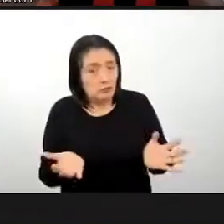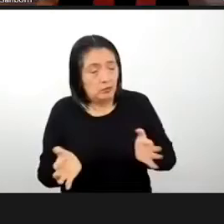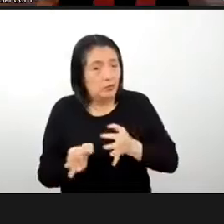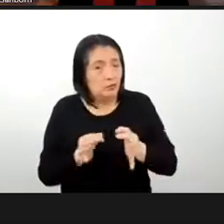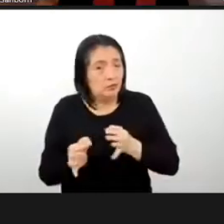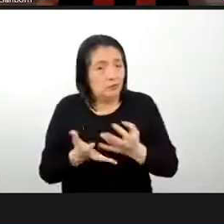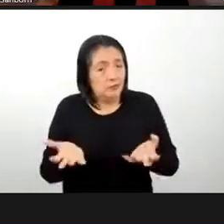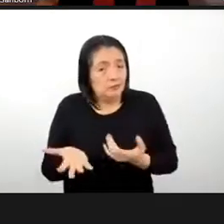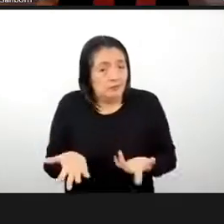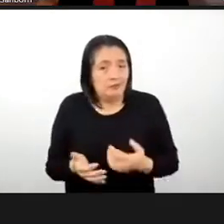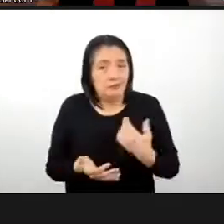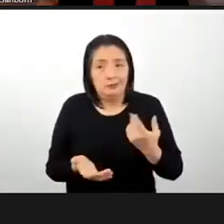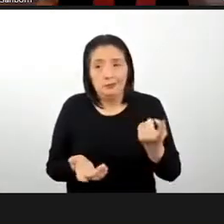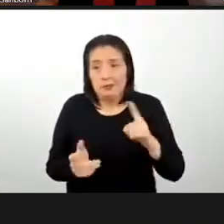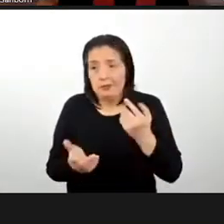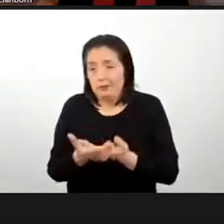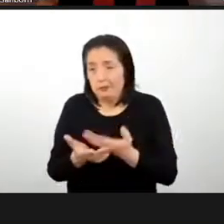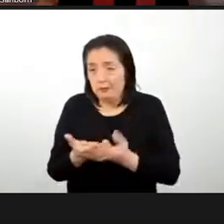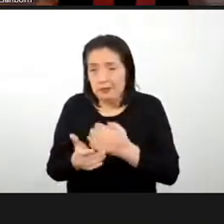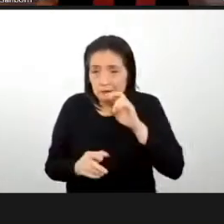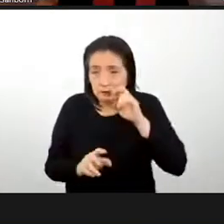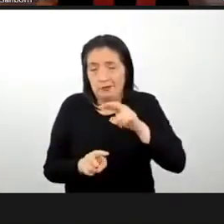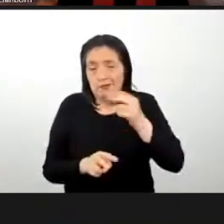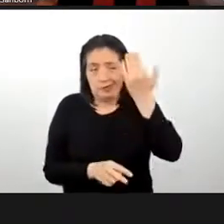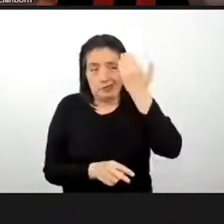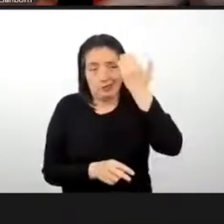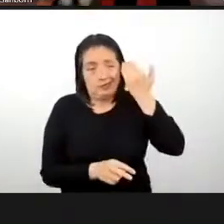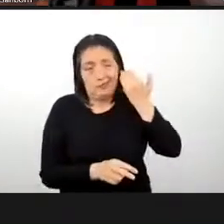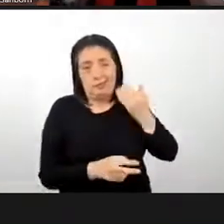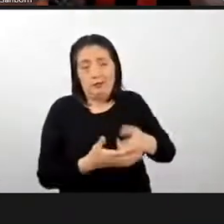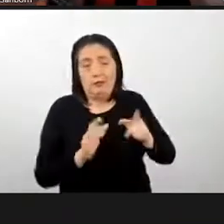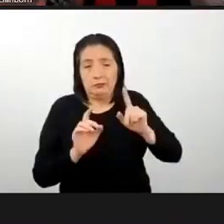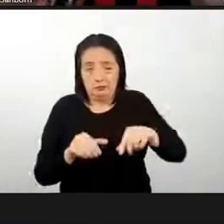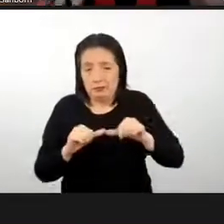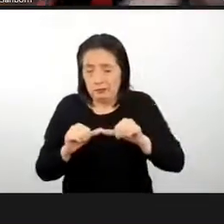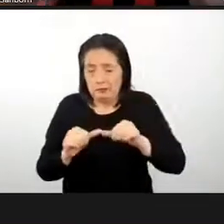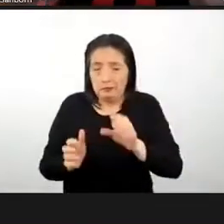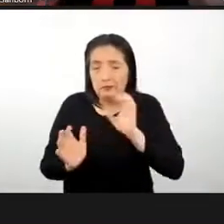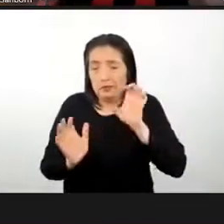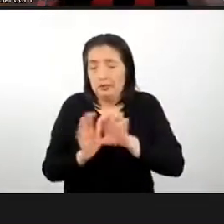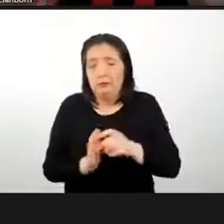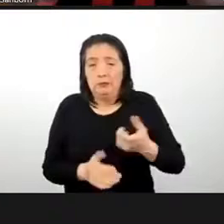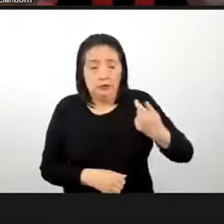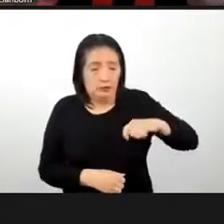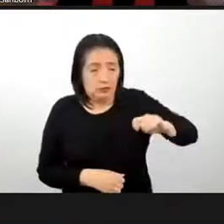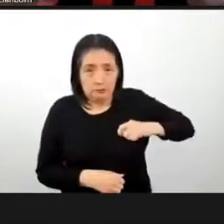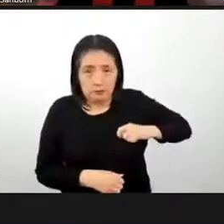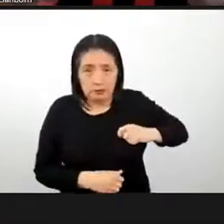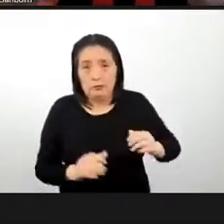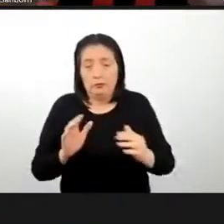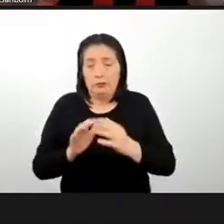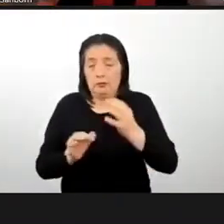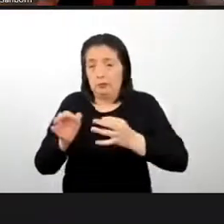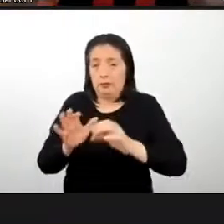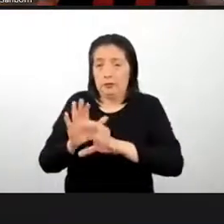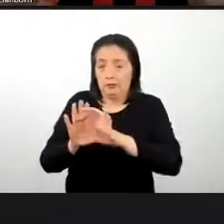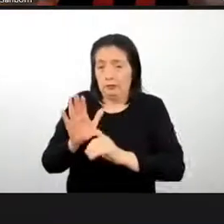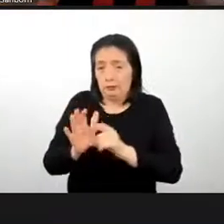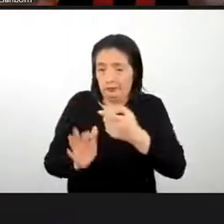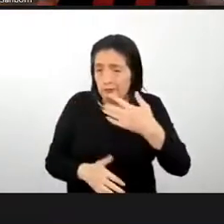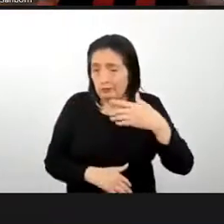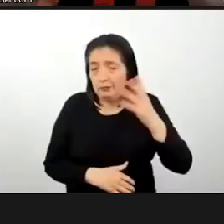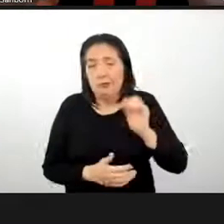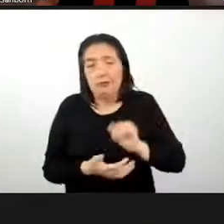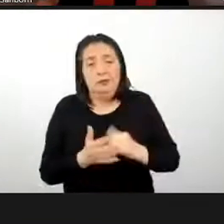seguir demostrando esa visión arcaica, yo creo, pero que siga manteniendo, por ejemplo, en España, nuestro Tribunal Constitucional, ¿no? Esa visión arcaica formalista